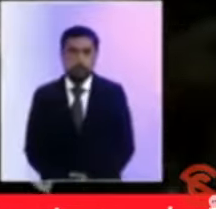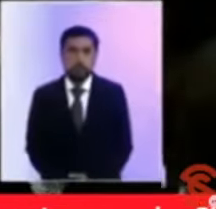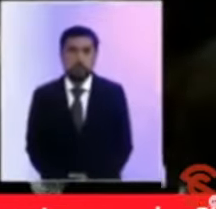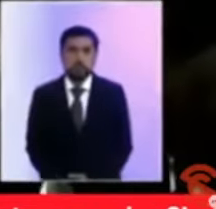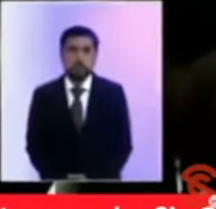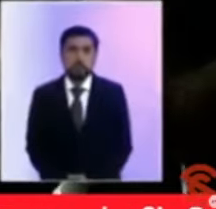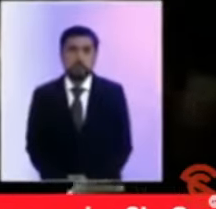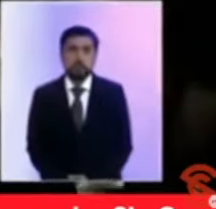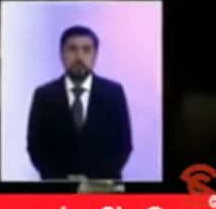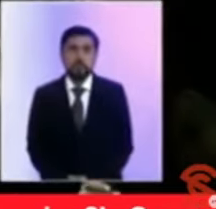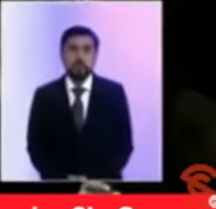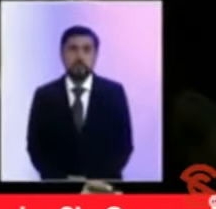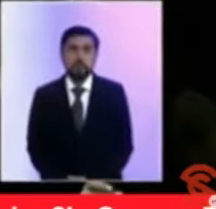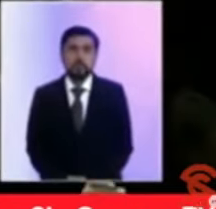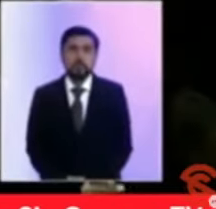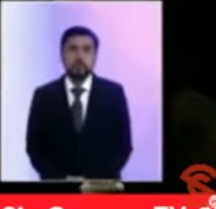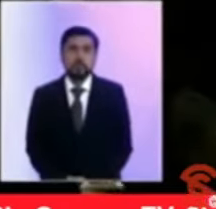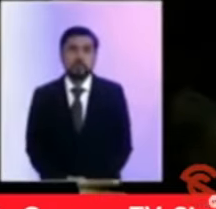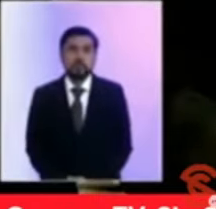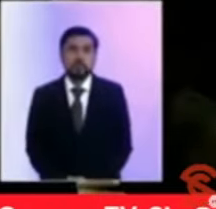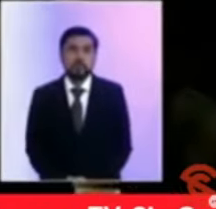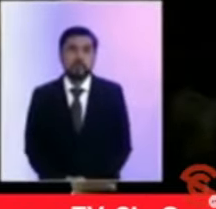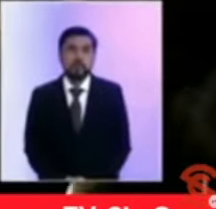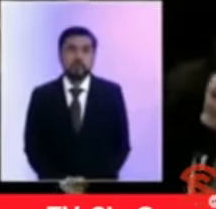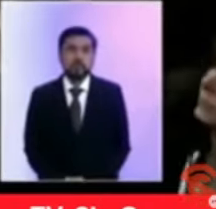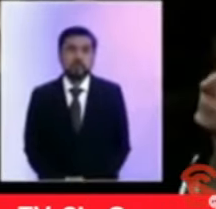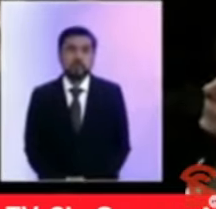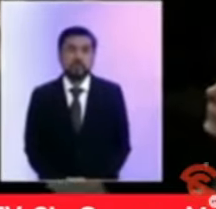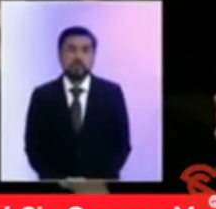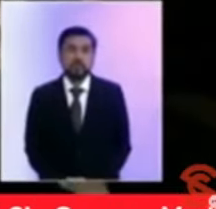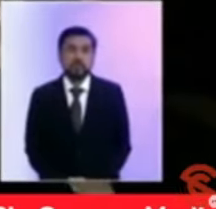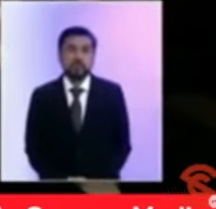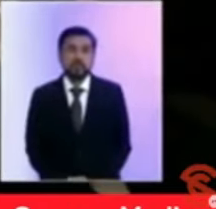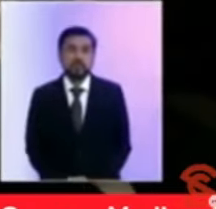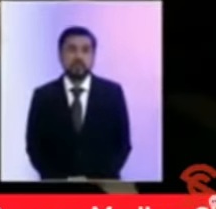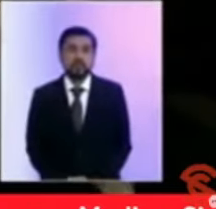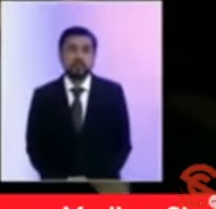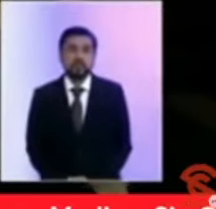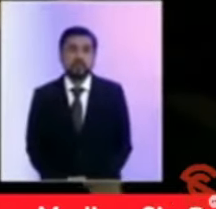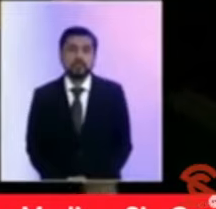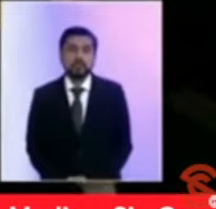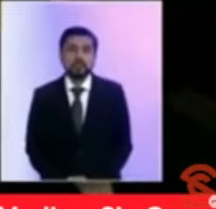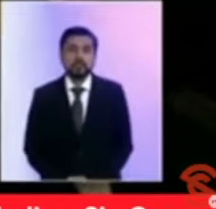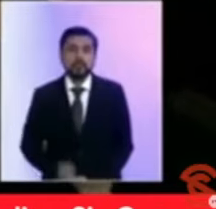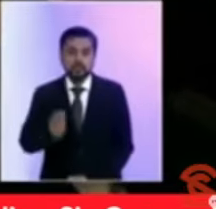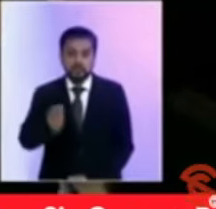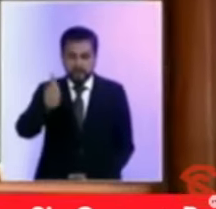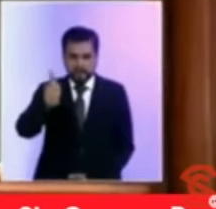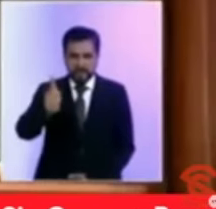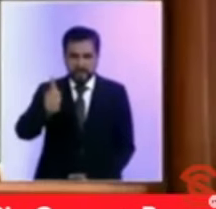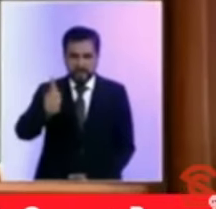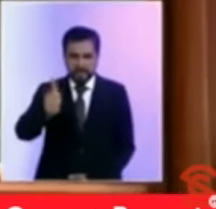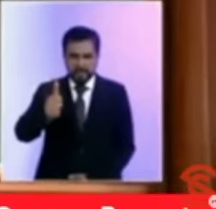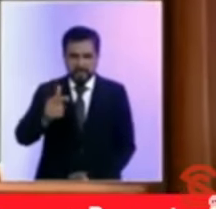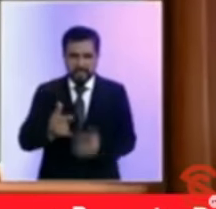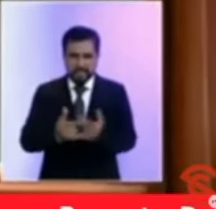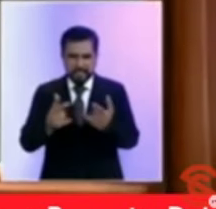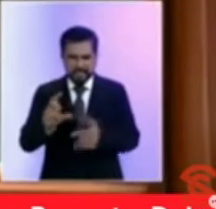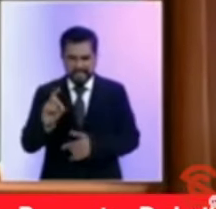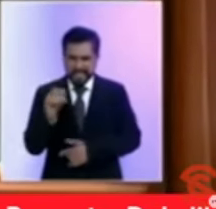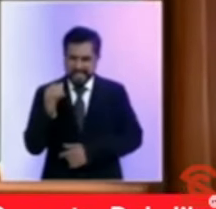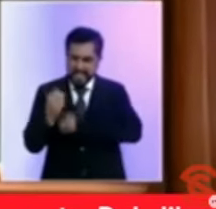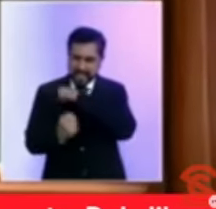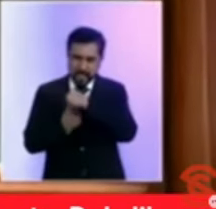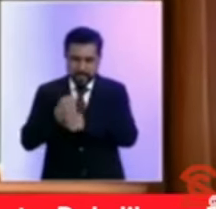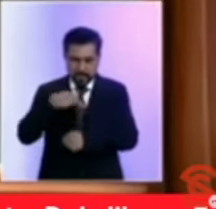pie el pleno paritario por primera vez en 30 años de